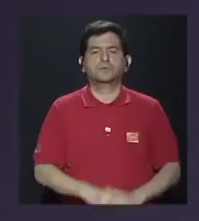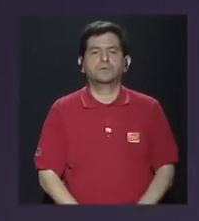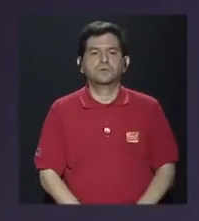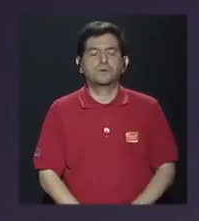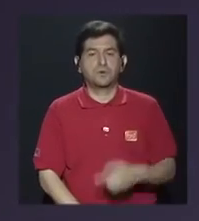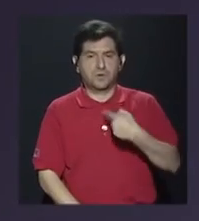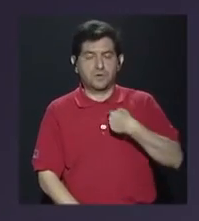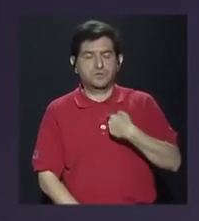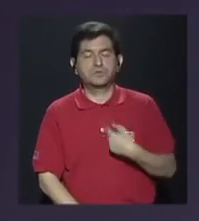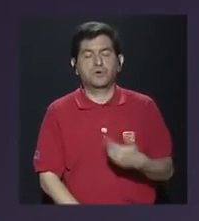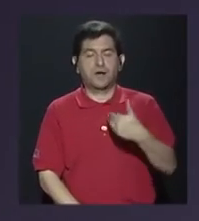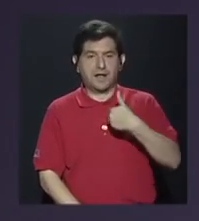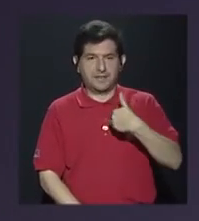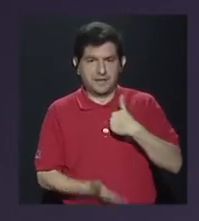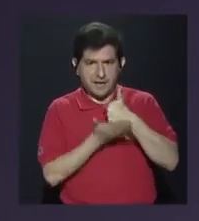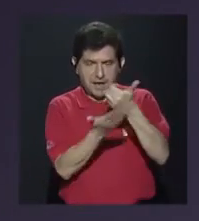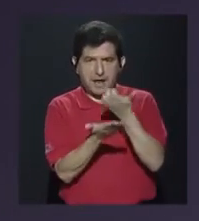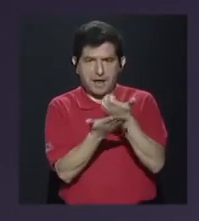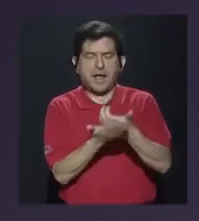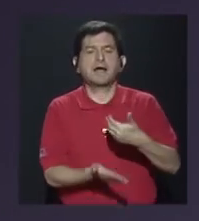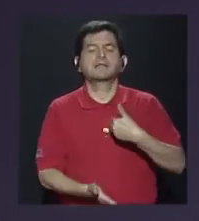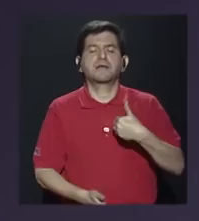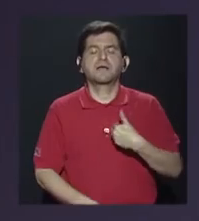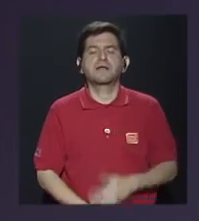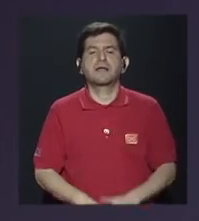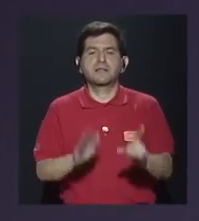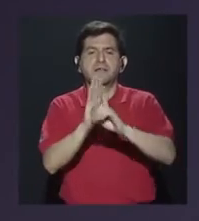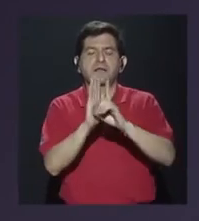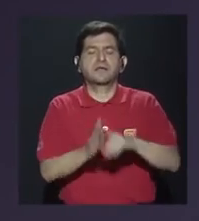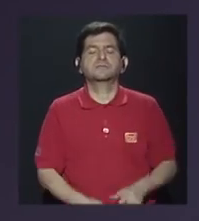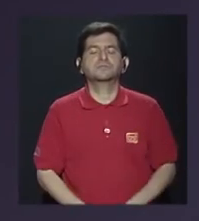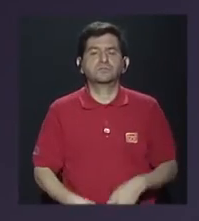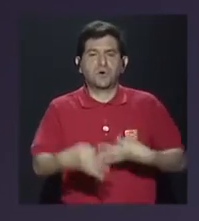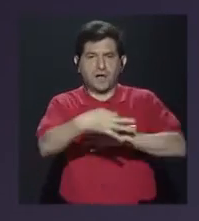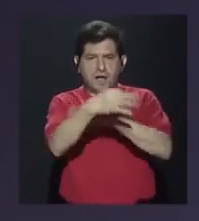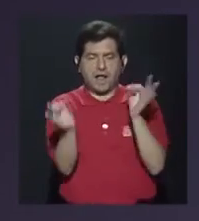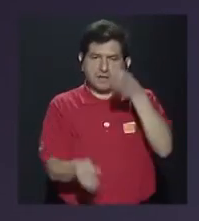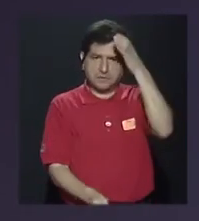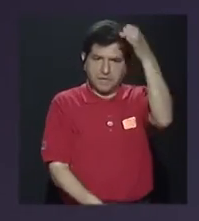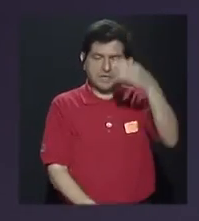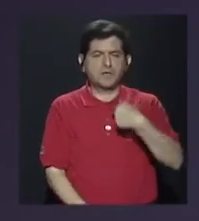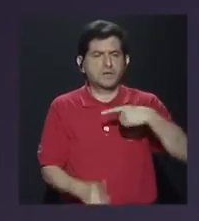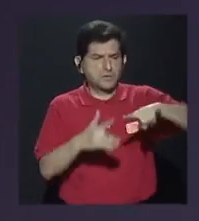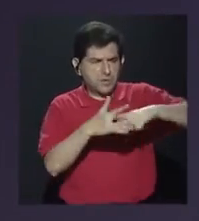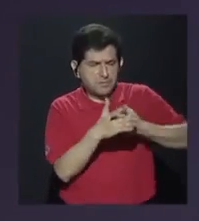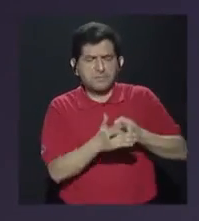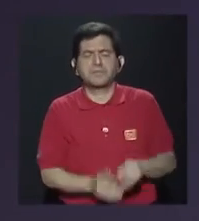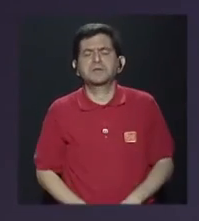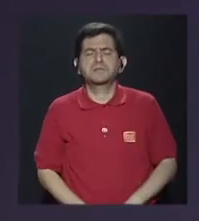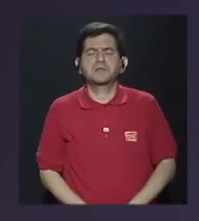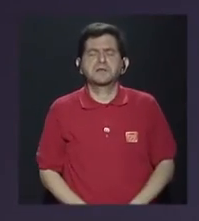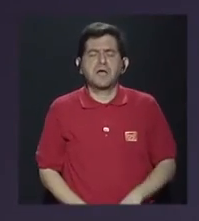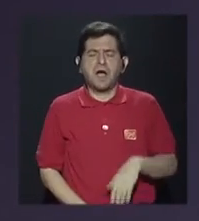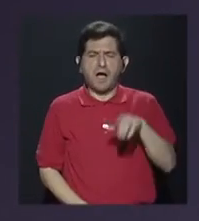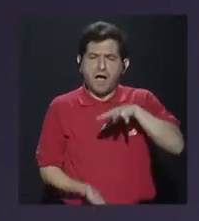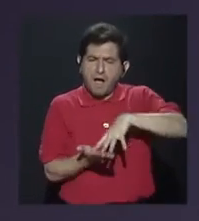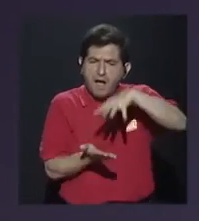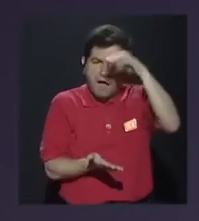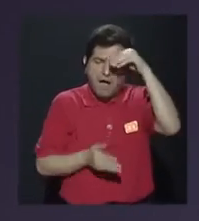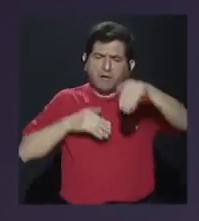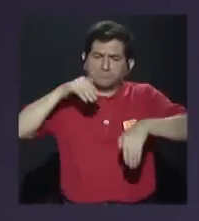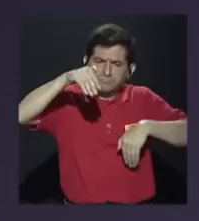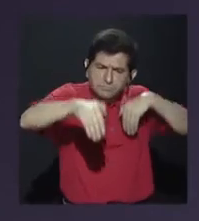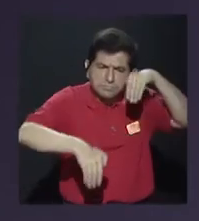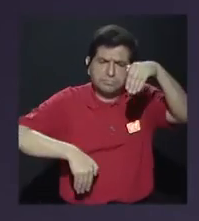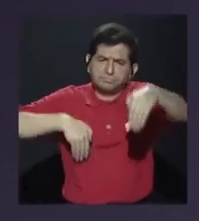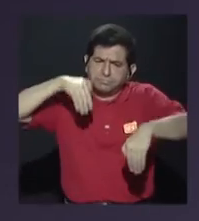al ser becada tenía derecho a los talleres culturales. Entonces empecé a aprender a nadar. Y